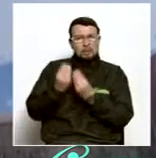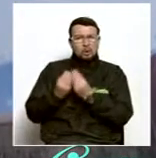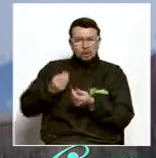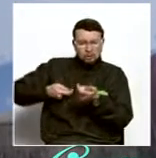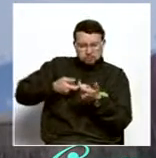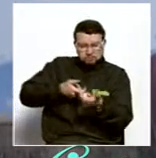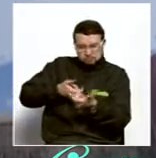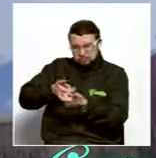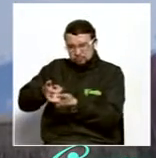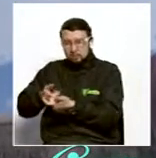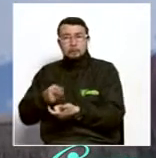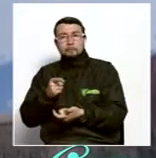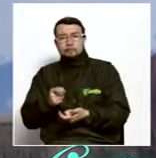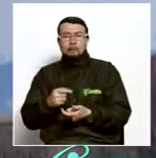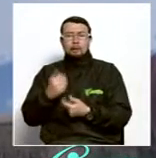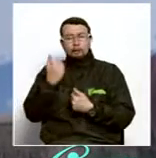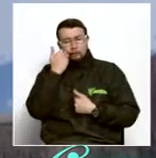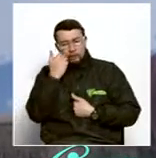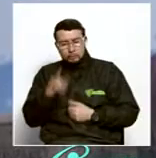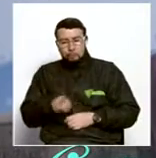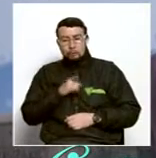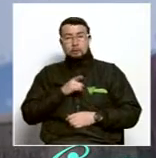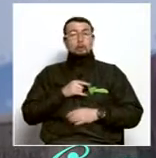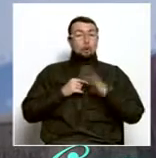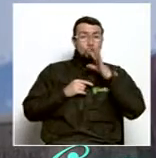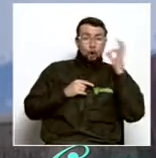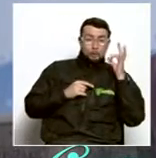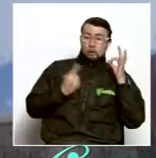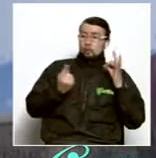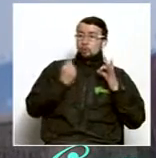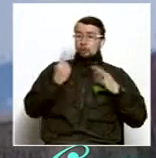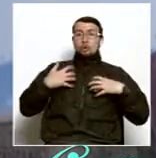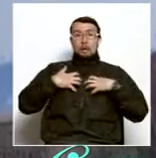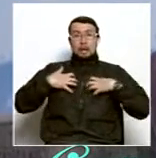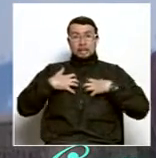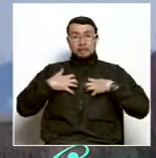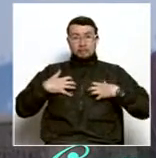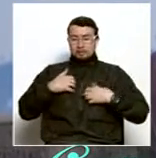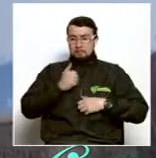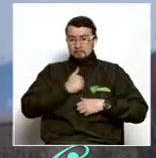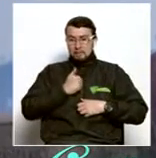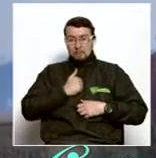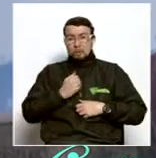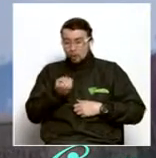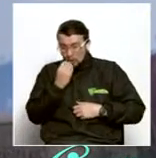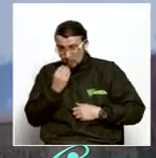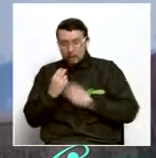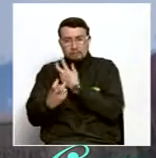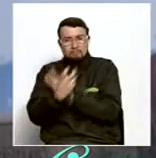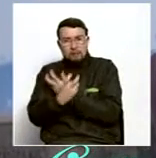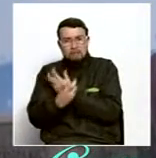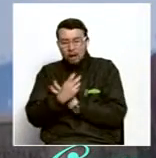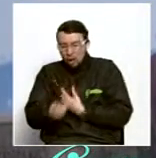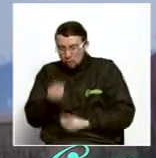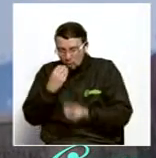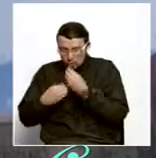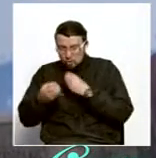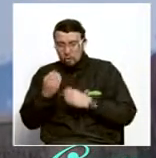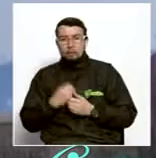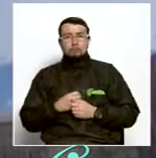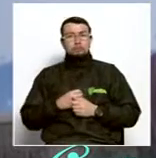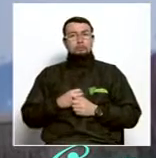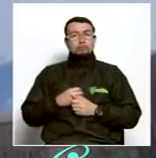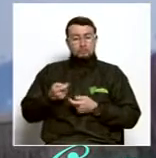lo decían ustedes, el hombre es el único animal que se atreve a envenenar sus propios alimentos, ¿sí? Les echan